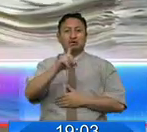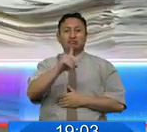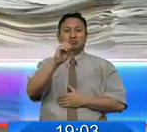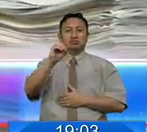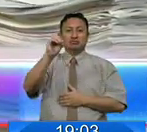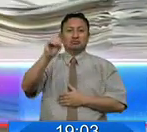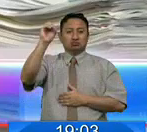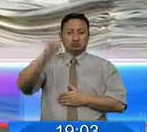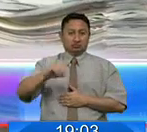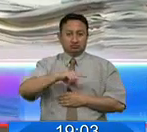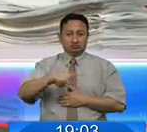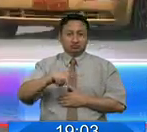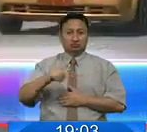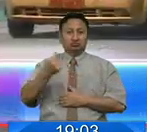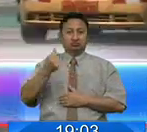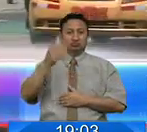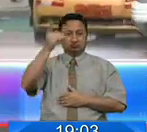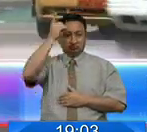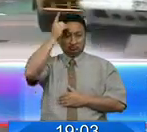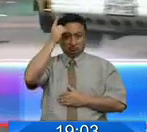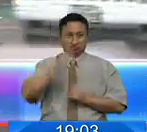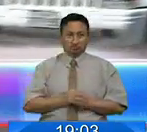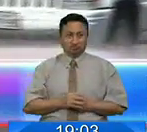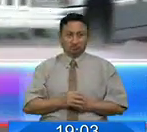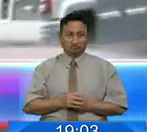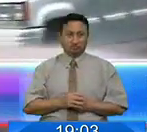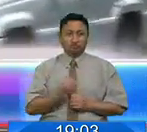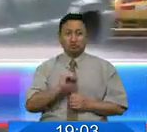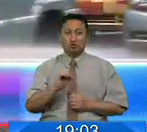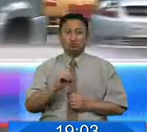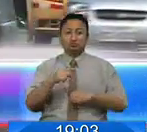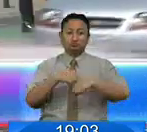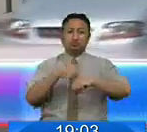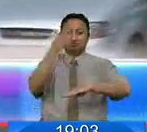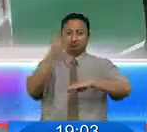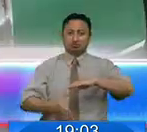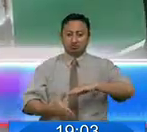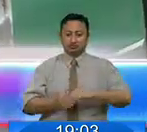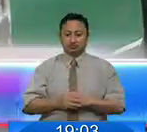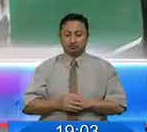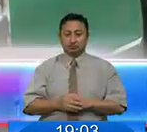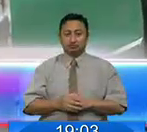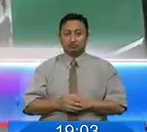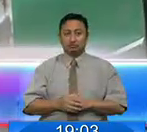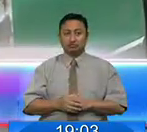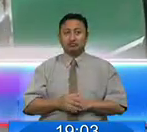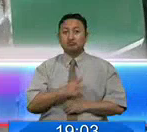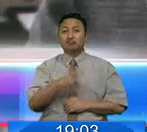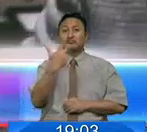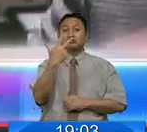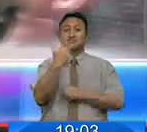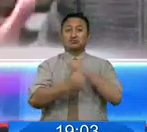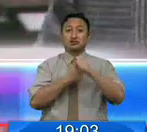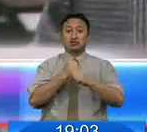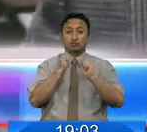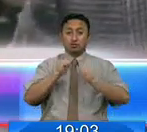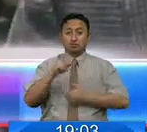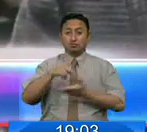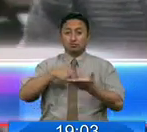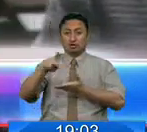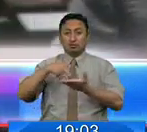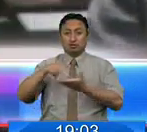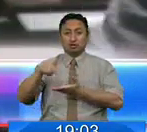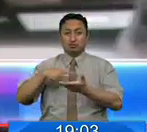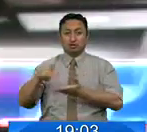ciento del saldo del capital adeudado o concluido el plazo anterior deberán pagar en el lapso de tres años o más el proyecto